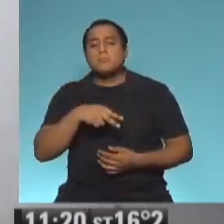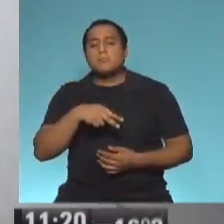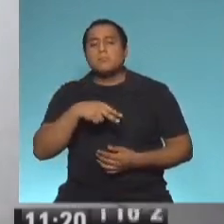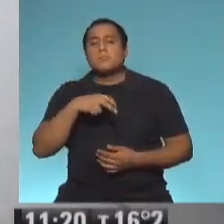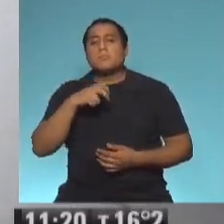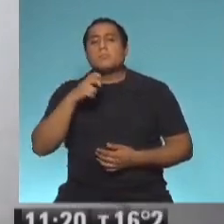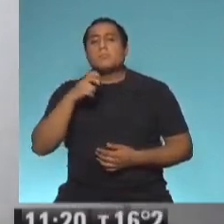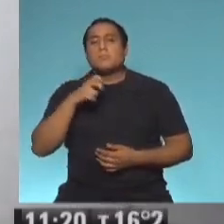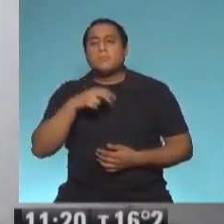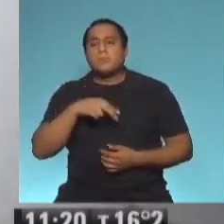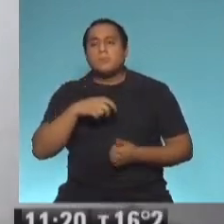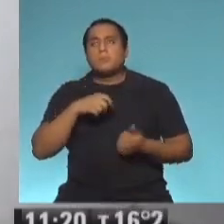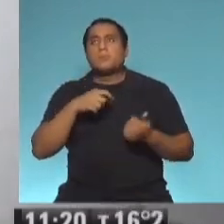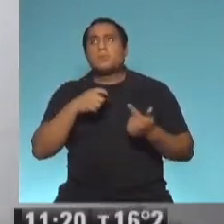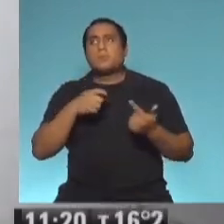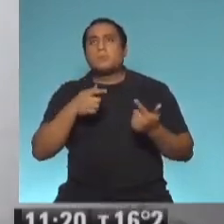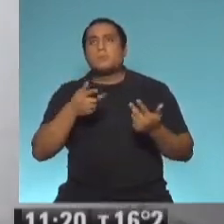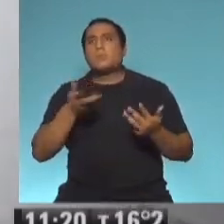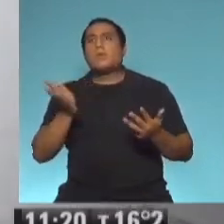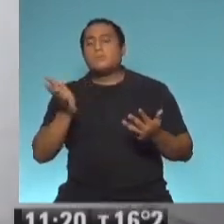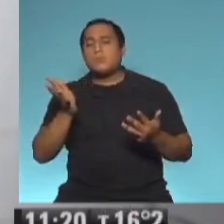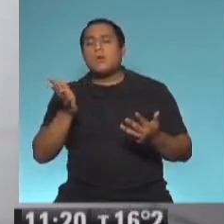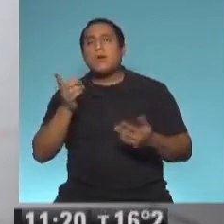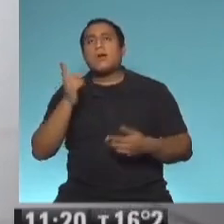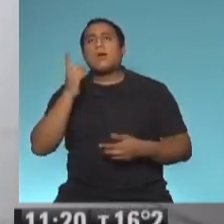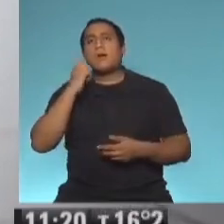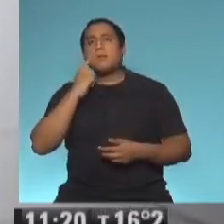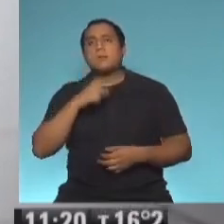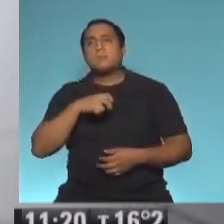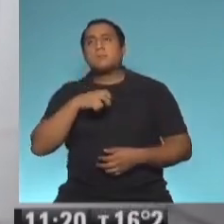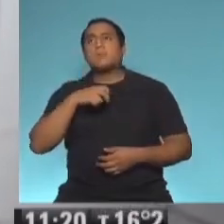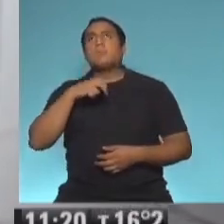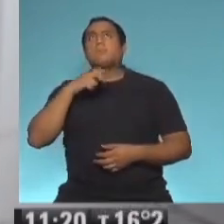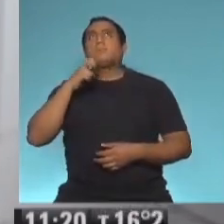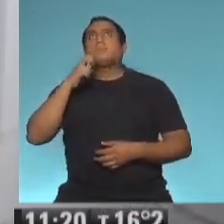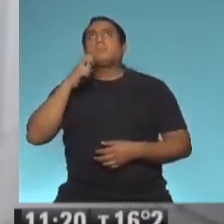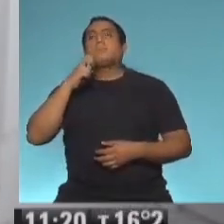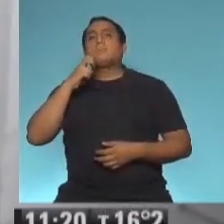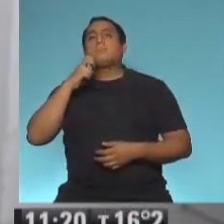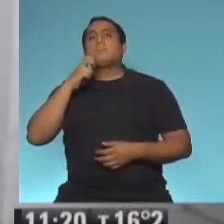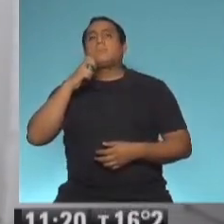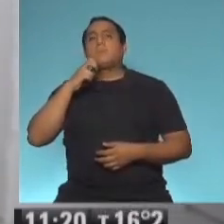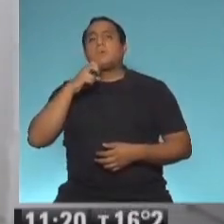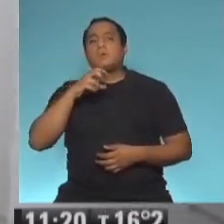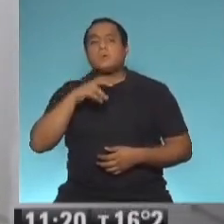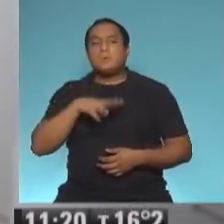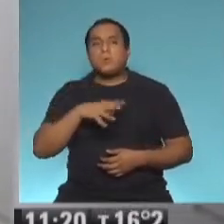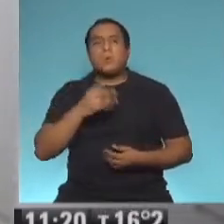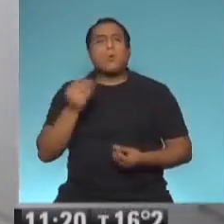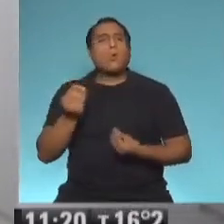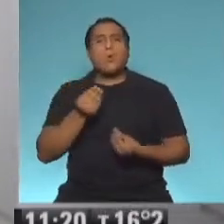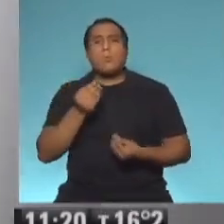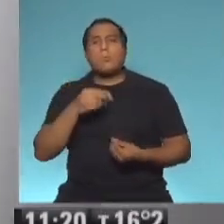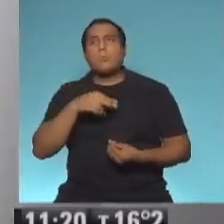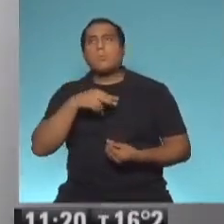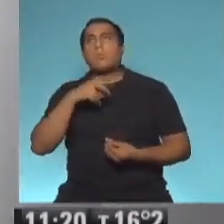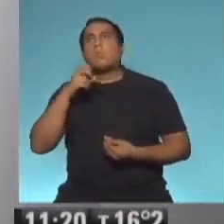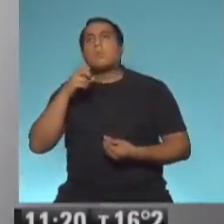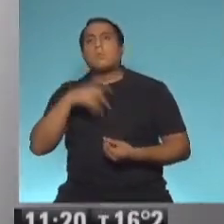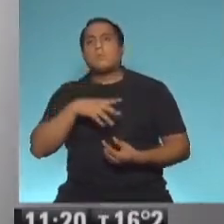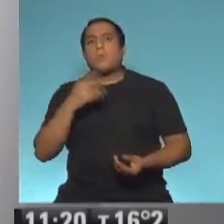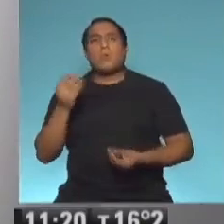inhalás y exhalás, cómo son tus inhalaciones, que es cuando entra el aire, y tus exhalaciones, que es cuando sale, si